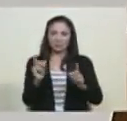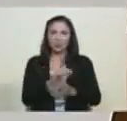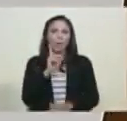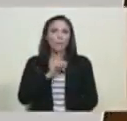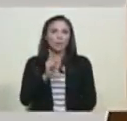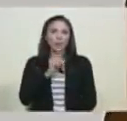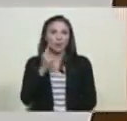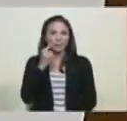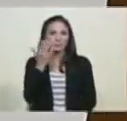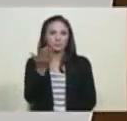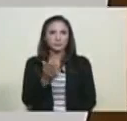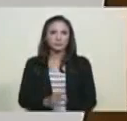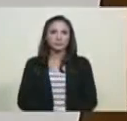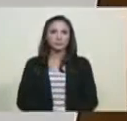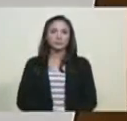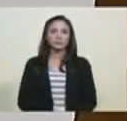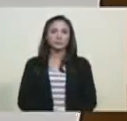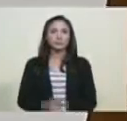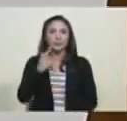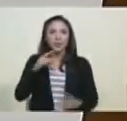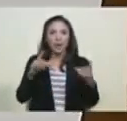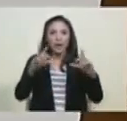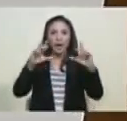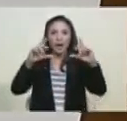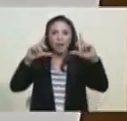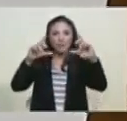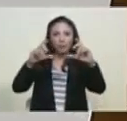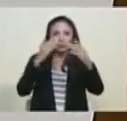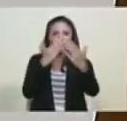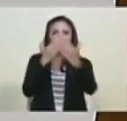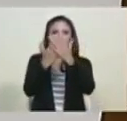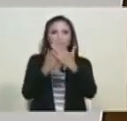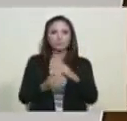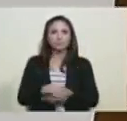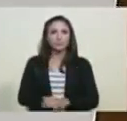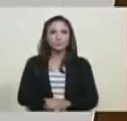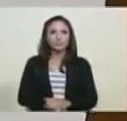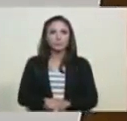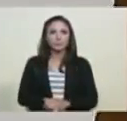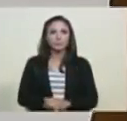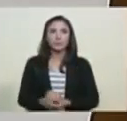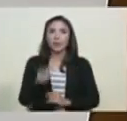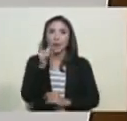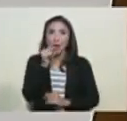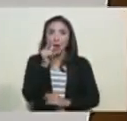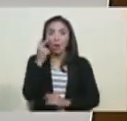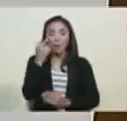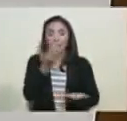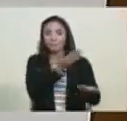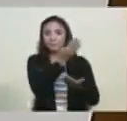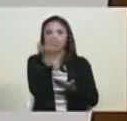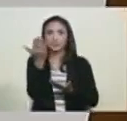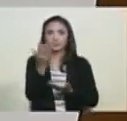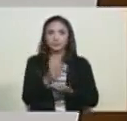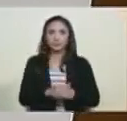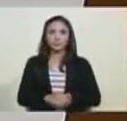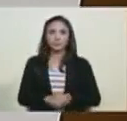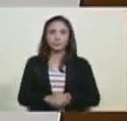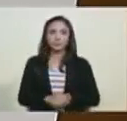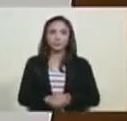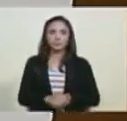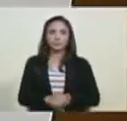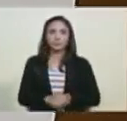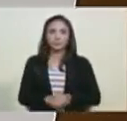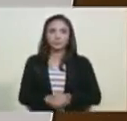Aquí se encuentra, si puedes acercar la cara. Planificador, logístico, captador y capacitador. Este